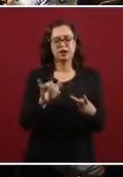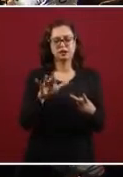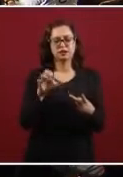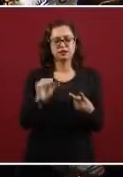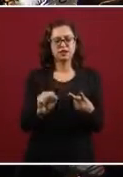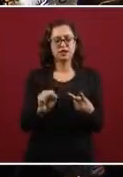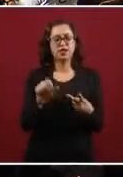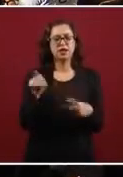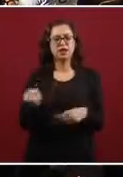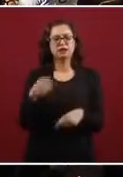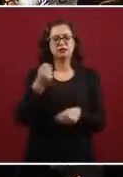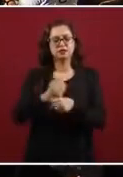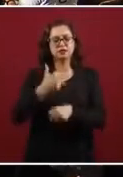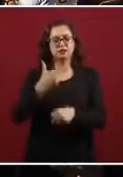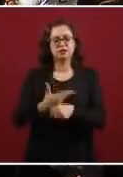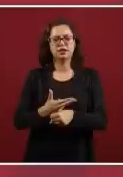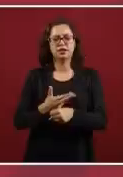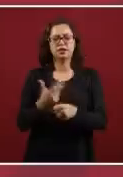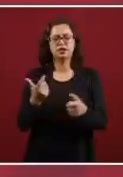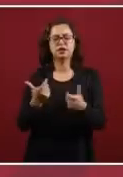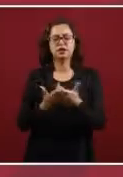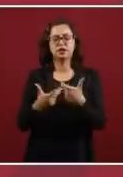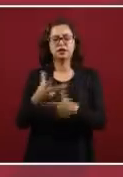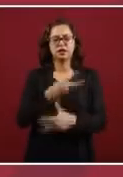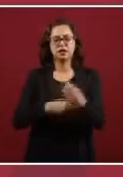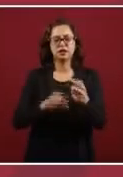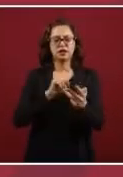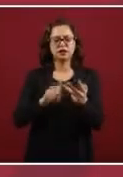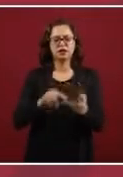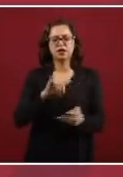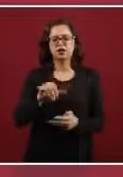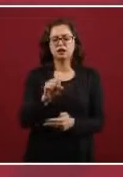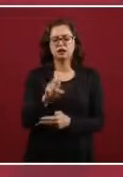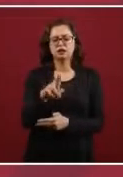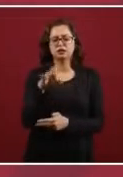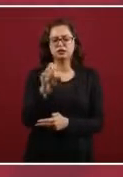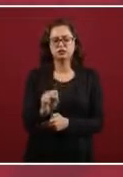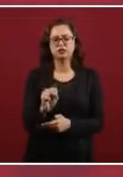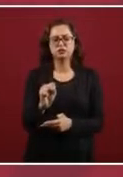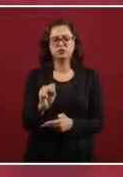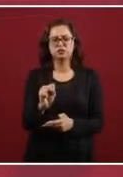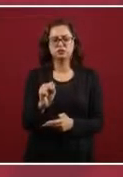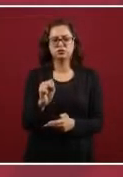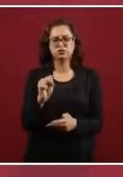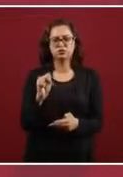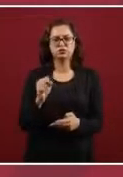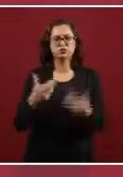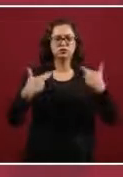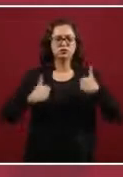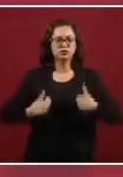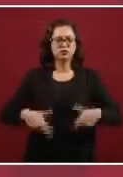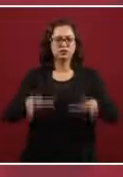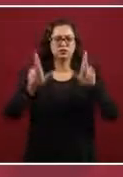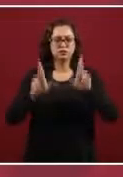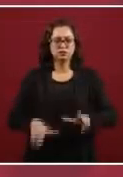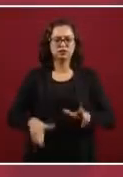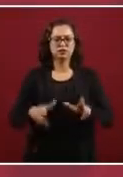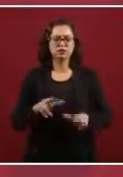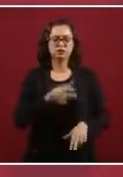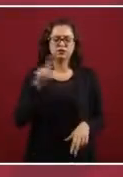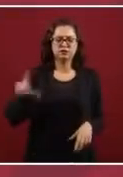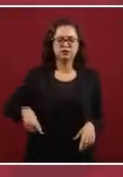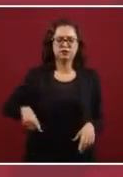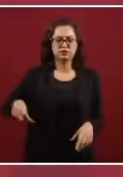de Economía, y Jesús Seade, que es el representante del Gobierno de